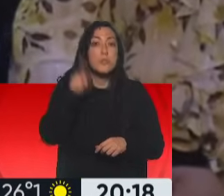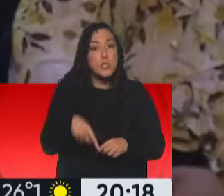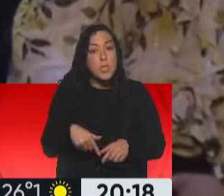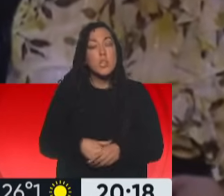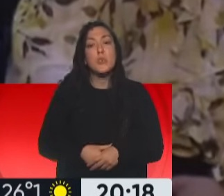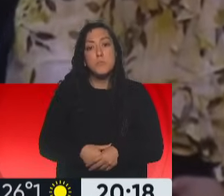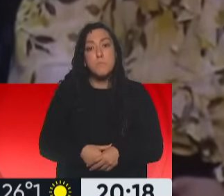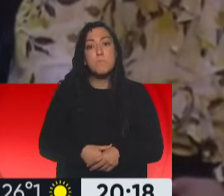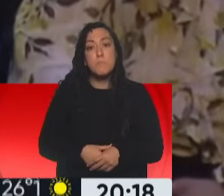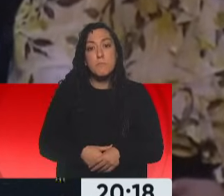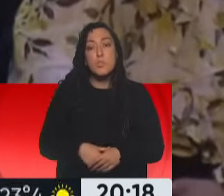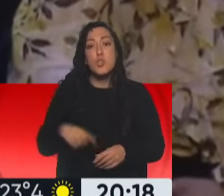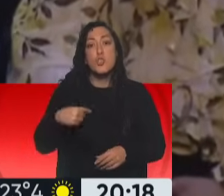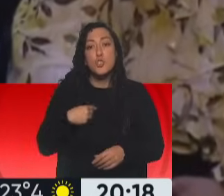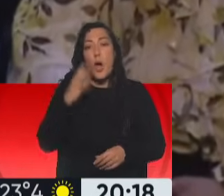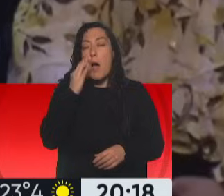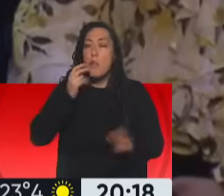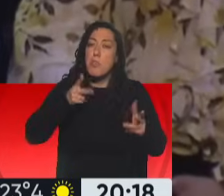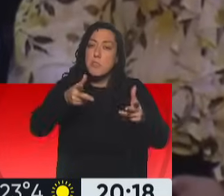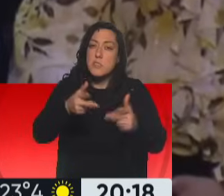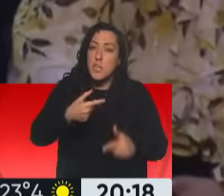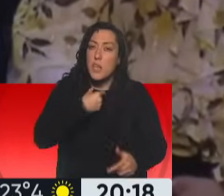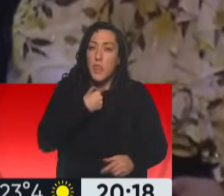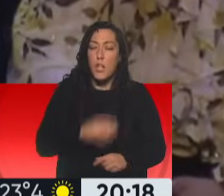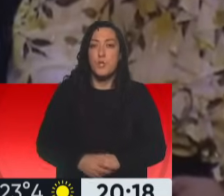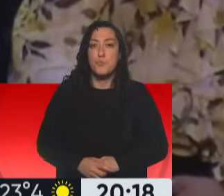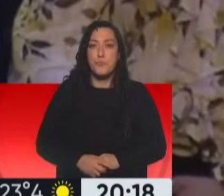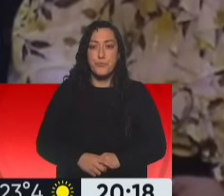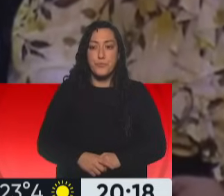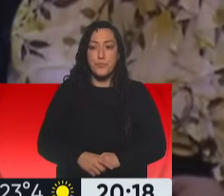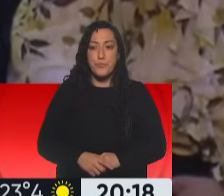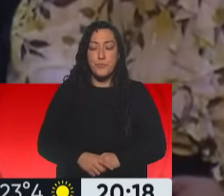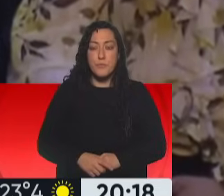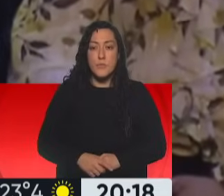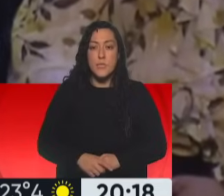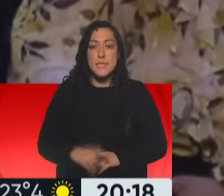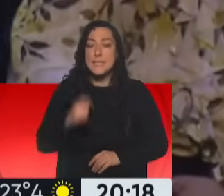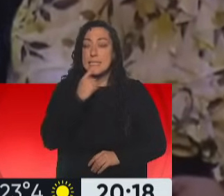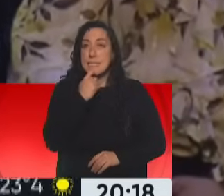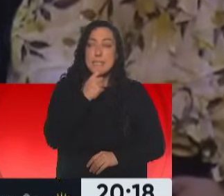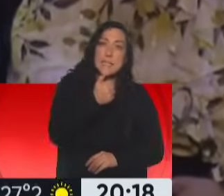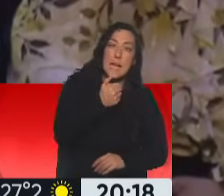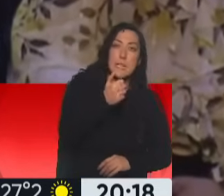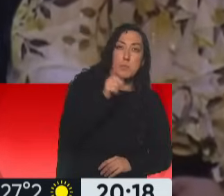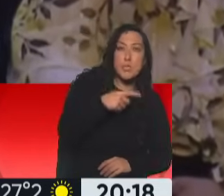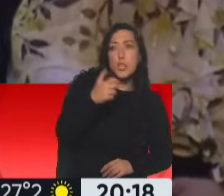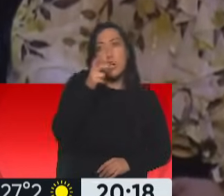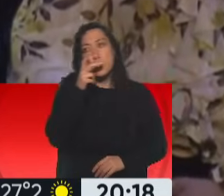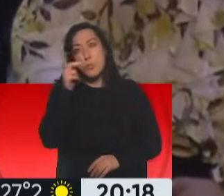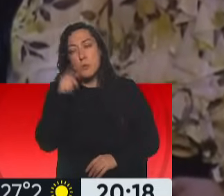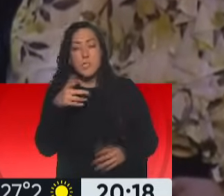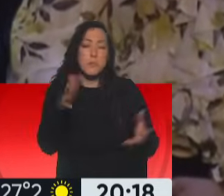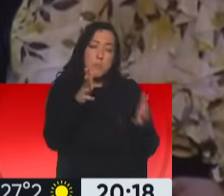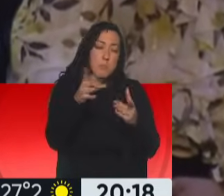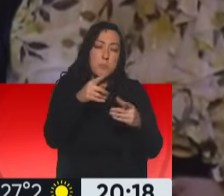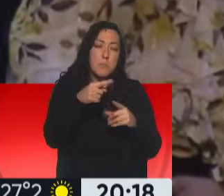una de las cosas que yo les quiero señalar es que si entre el 6 y el 8, supongamos